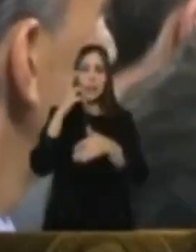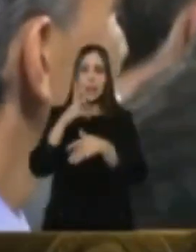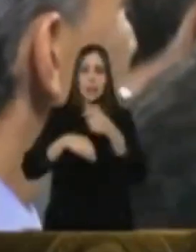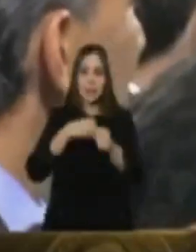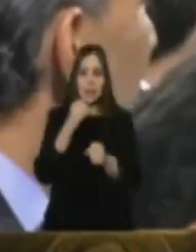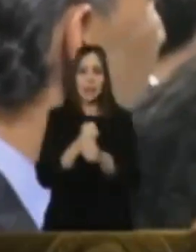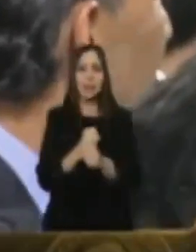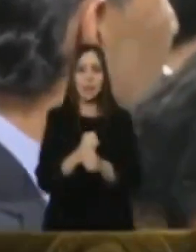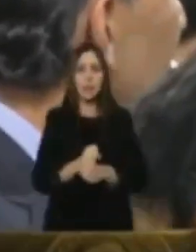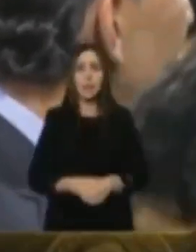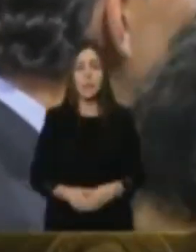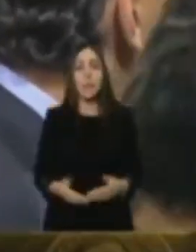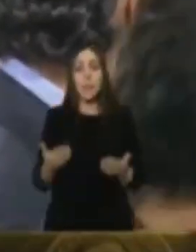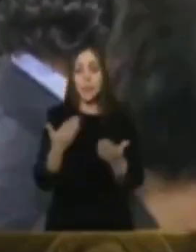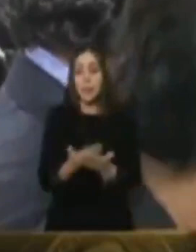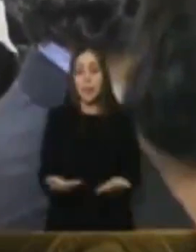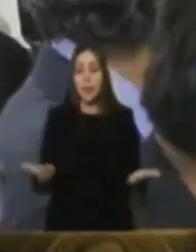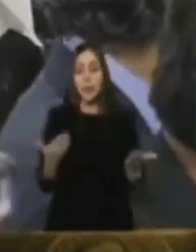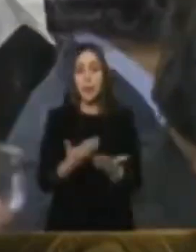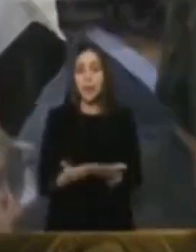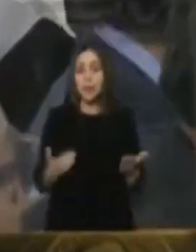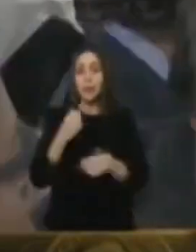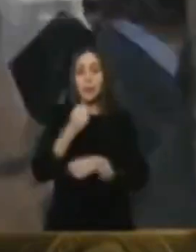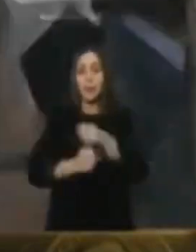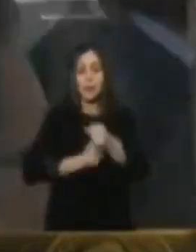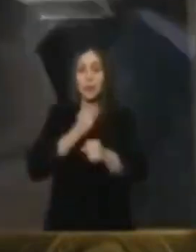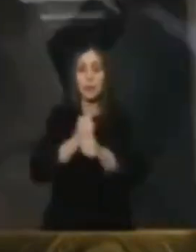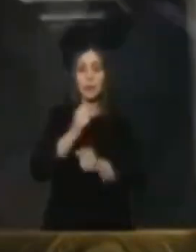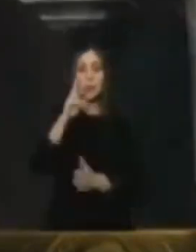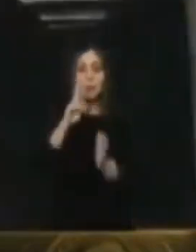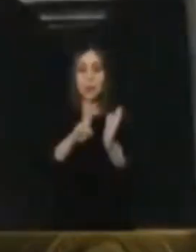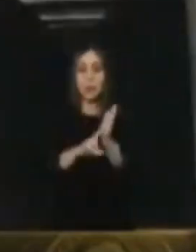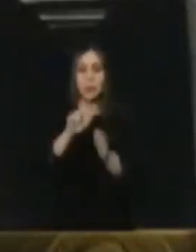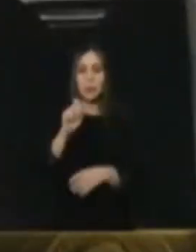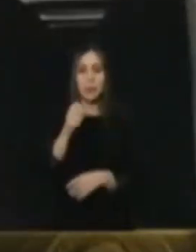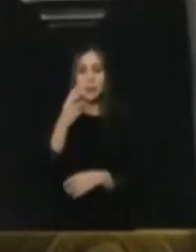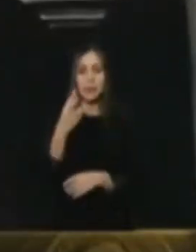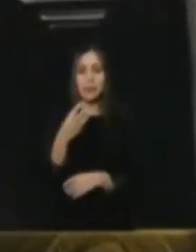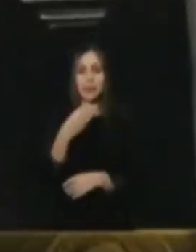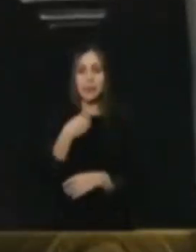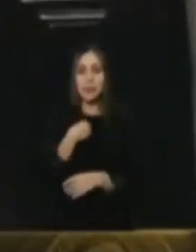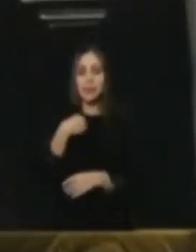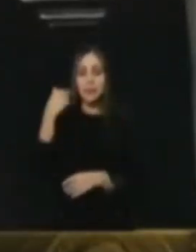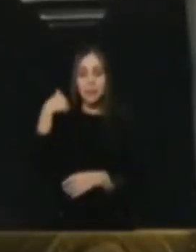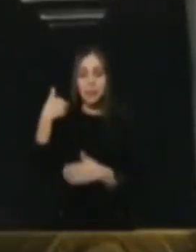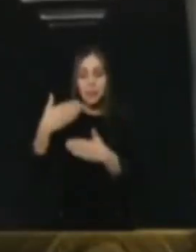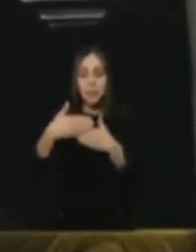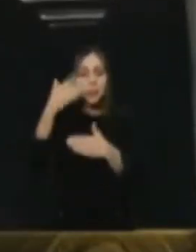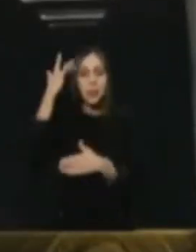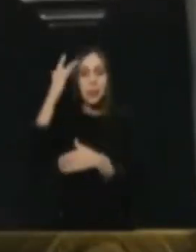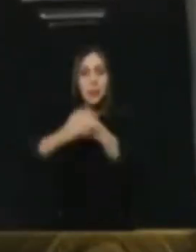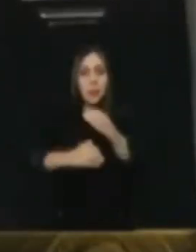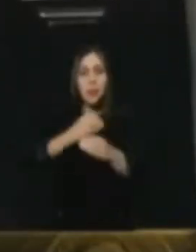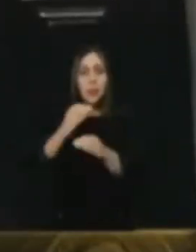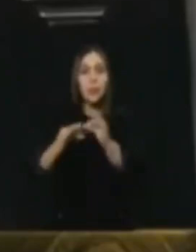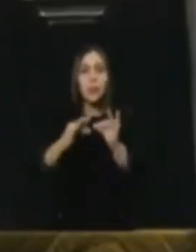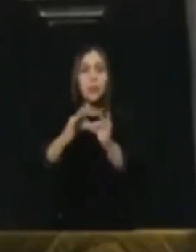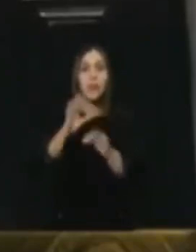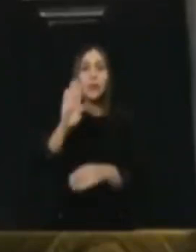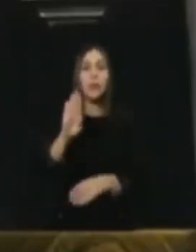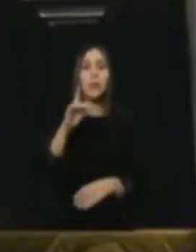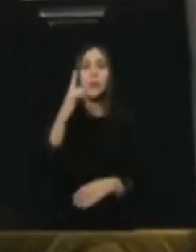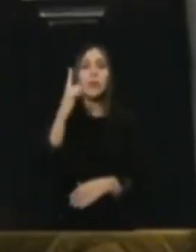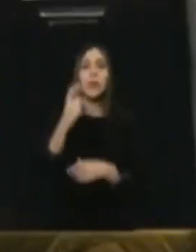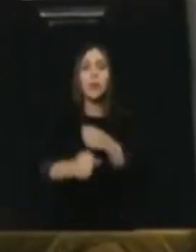Ahora, en 2023, cuando cumplo 91 años y